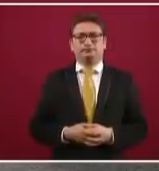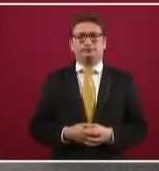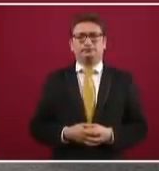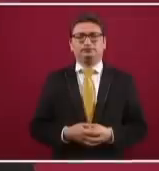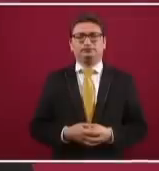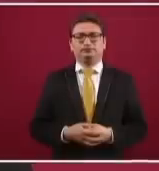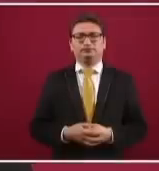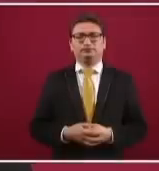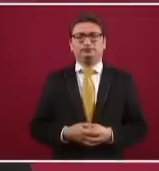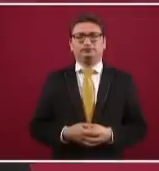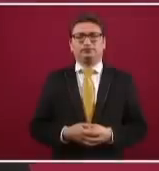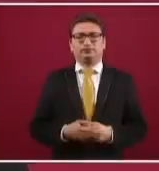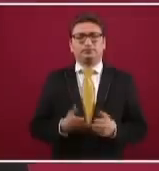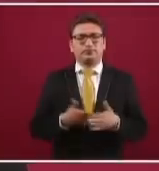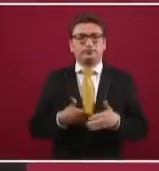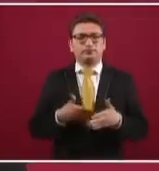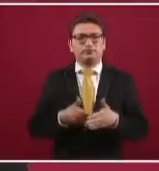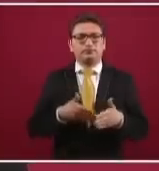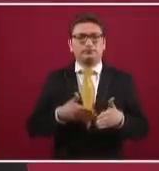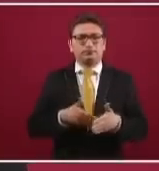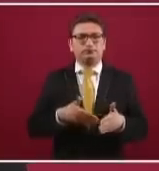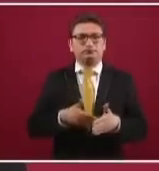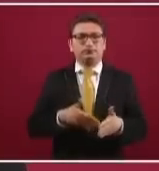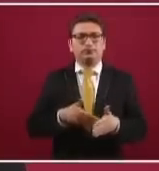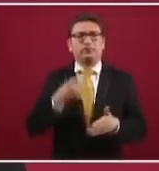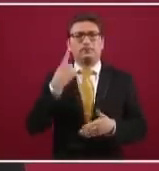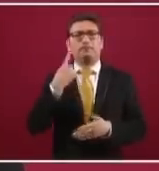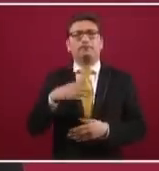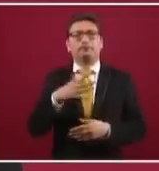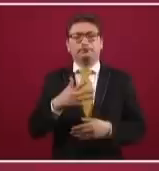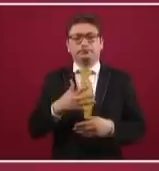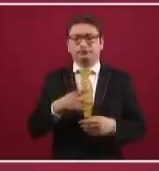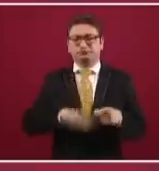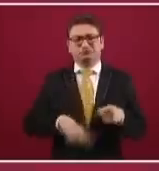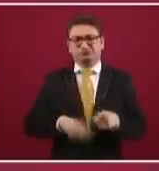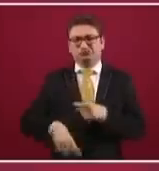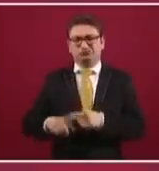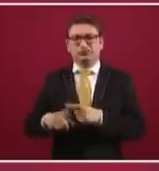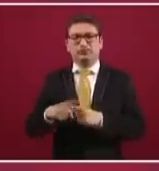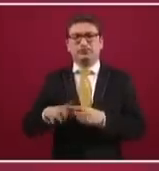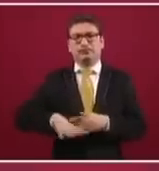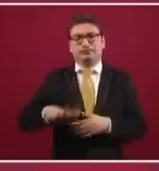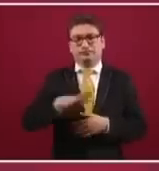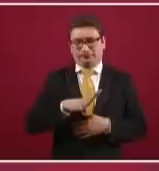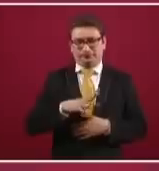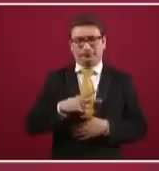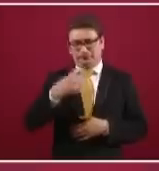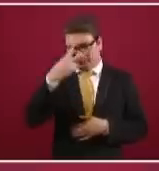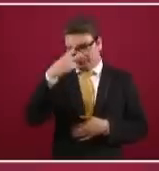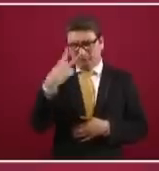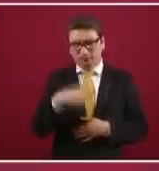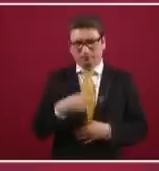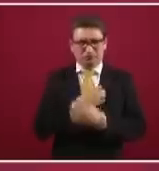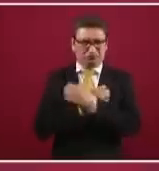trabas para que se fortalezca la educación pública, porque eran